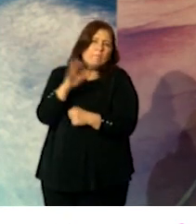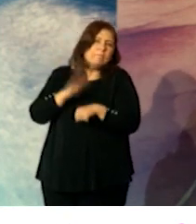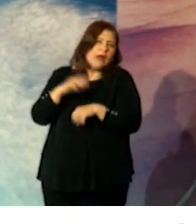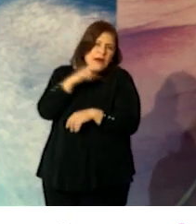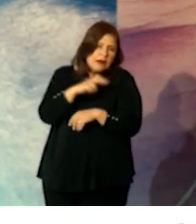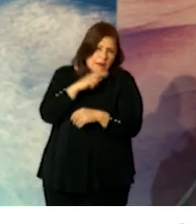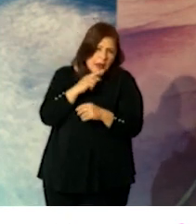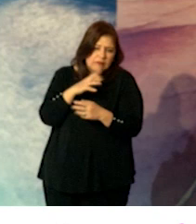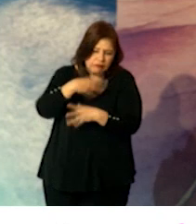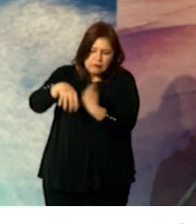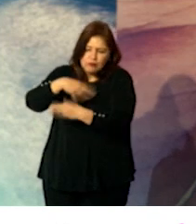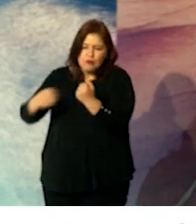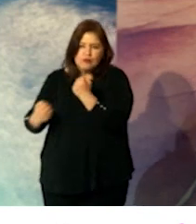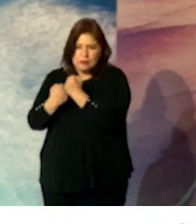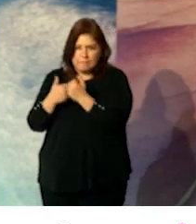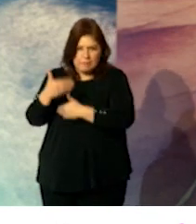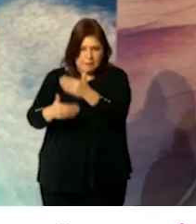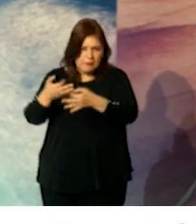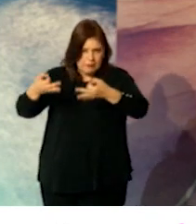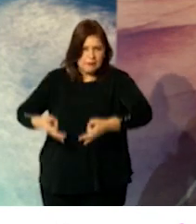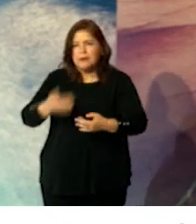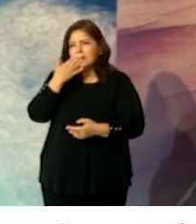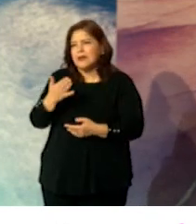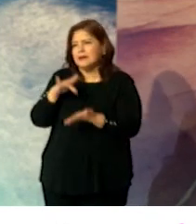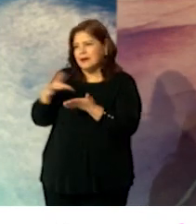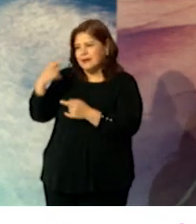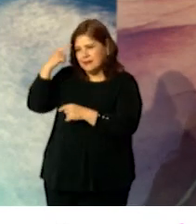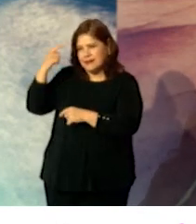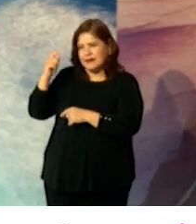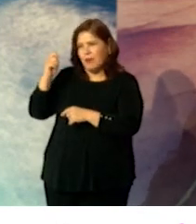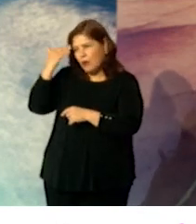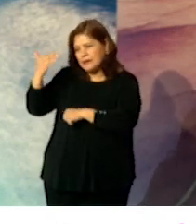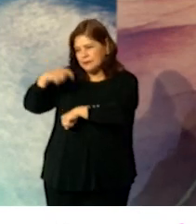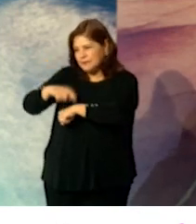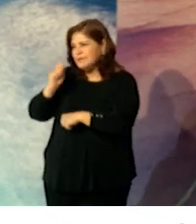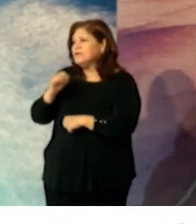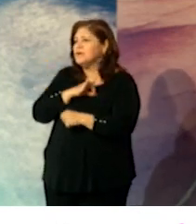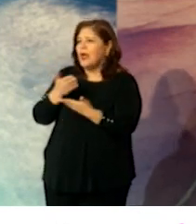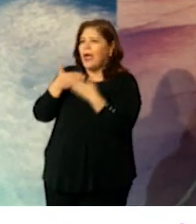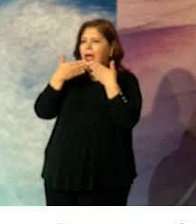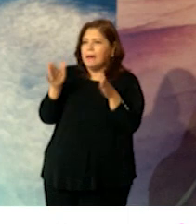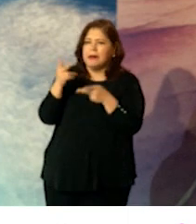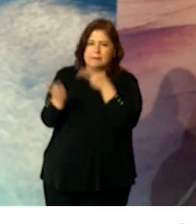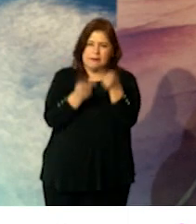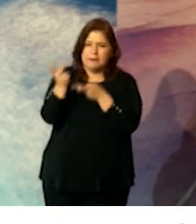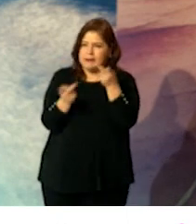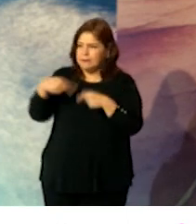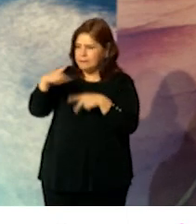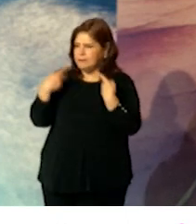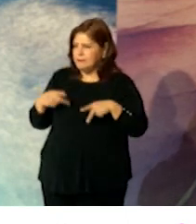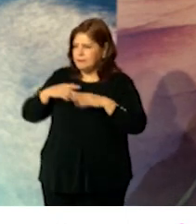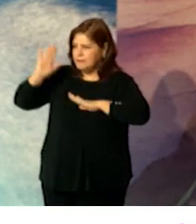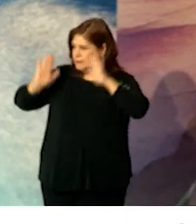rápida, eficiente y sostenible. Muchísimas gracias por su tiempo, y abro ahora este espacio para las preguntas del público, y no sé si tenemos